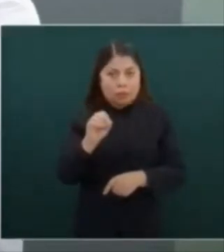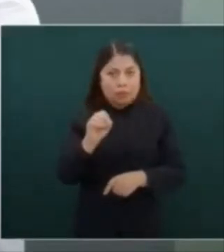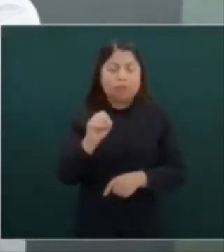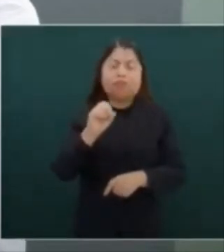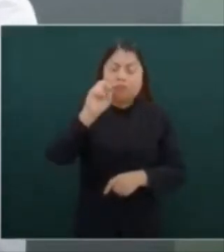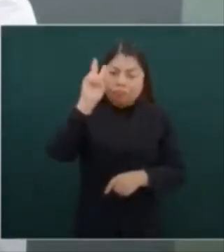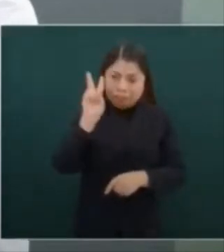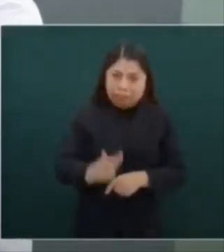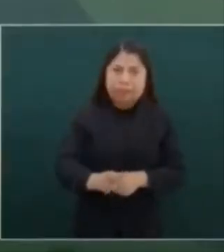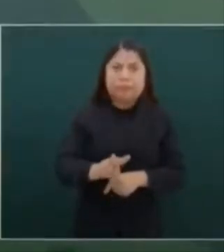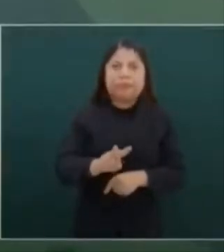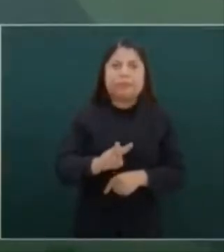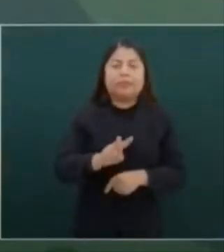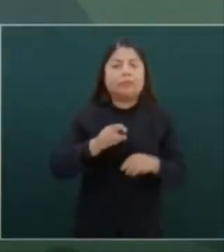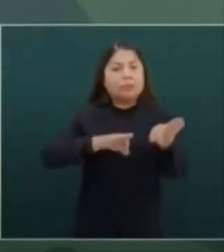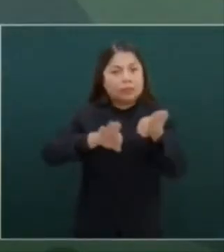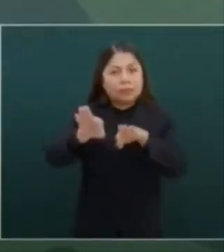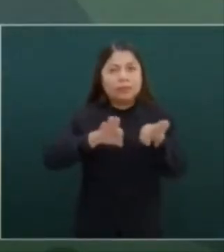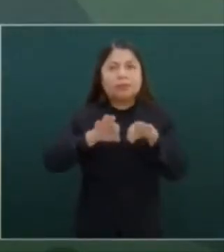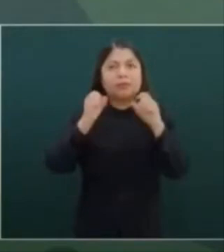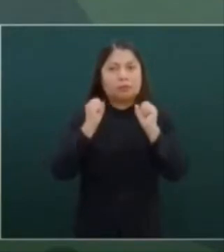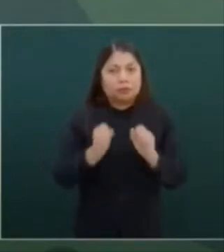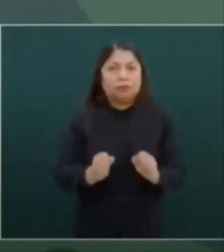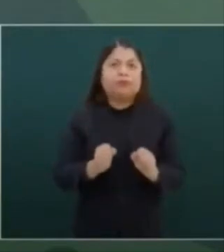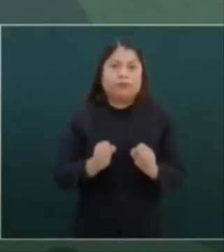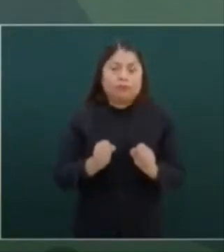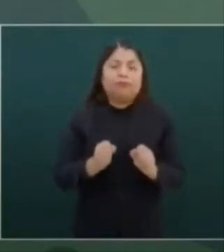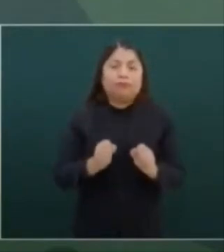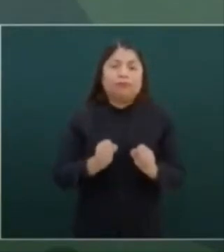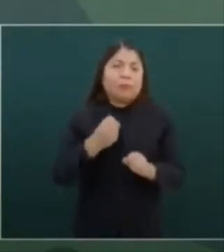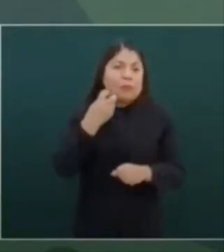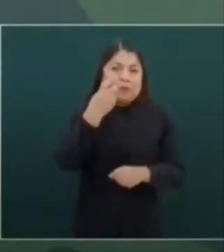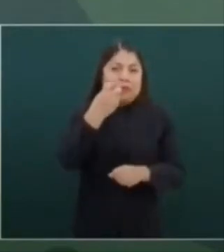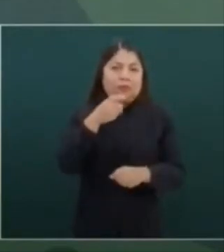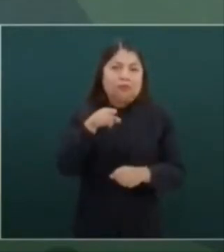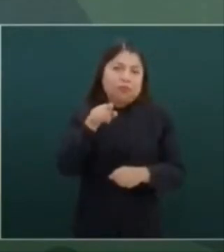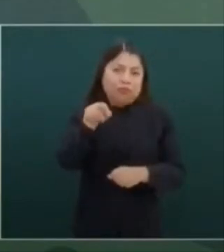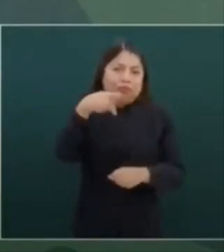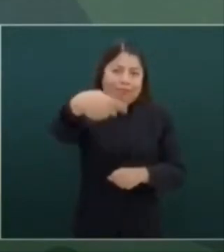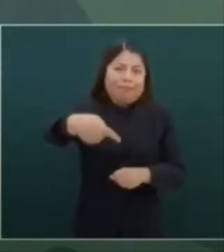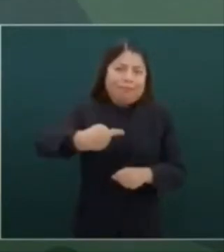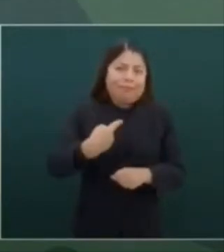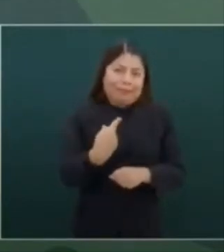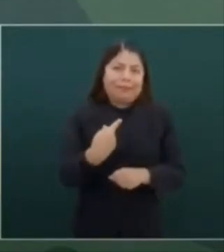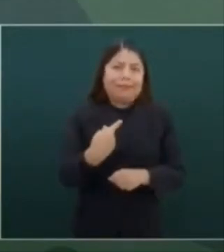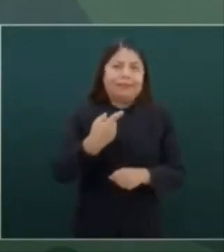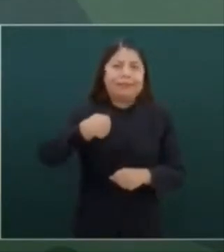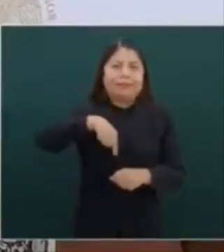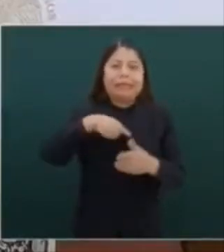planteas ya lo estamos haciendo de tiempo atrás.